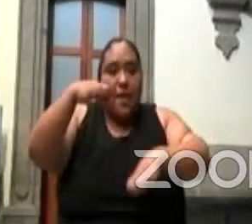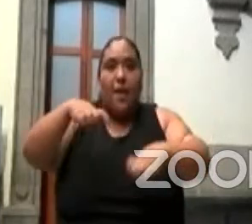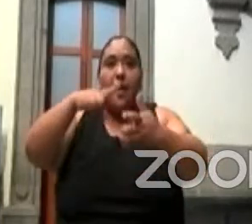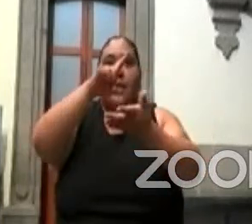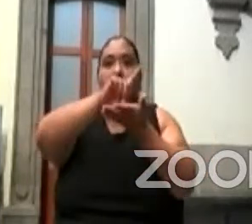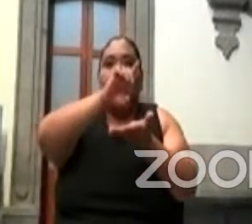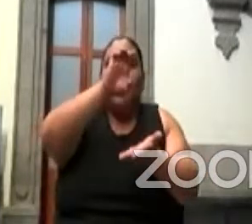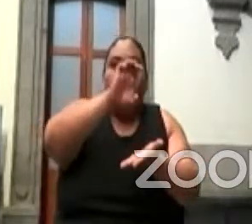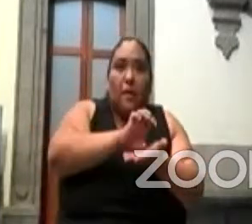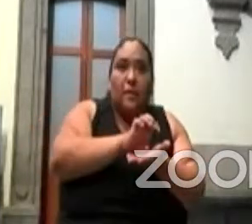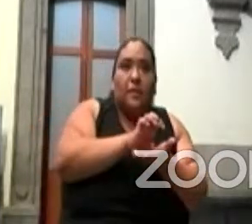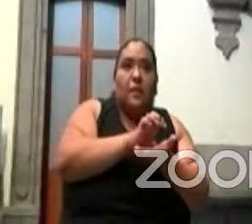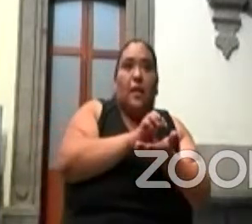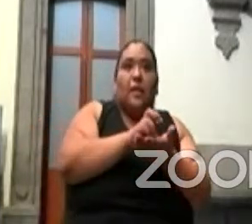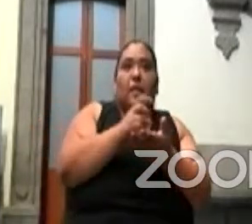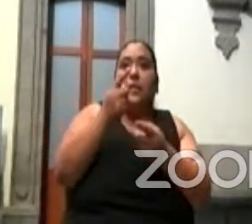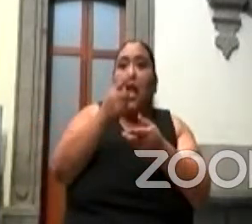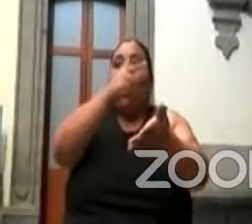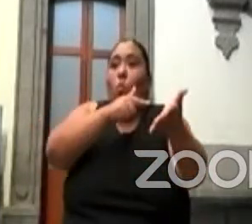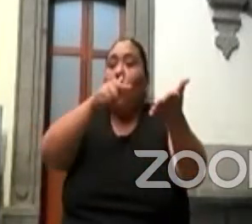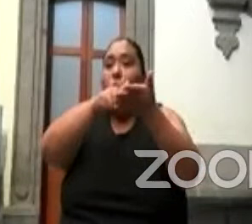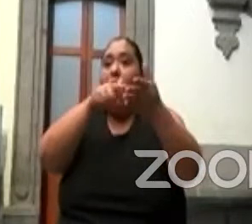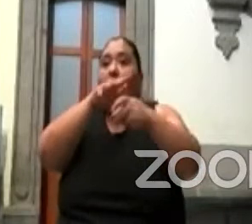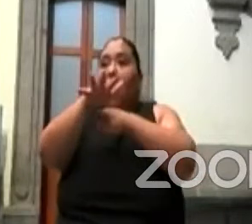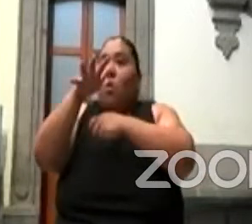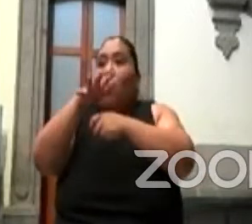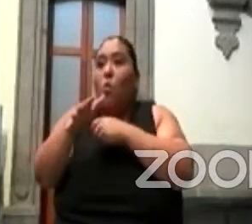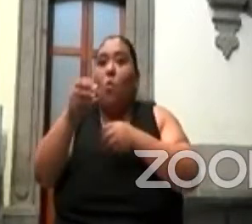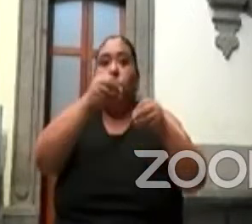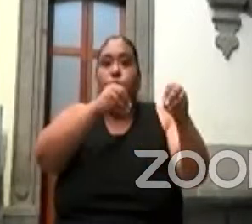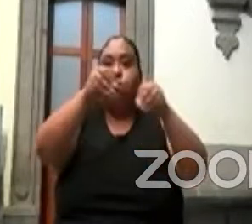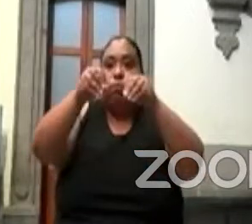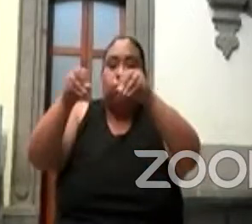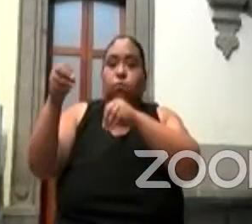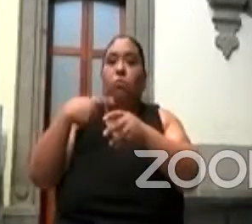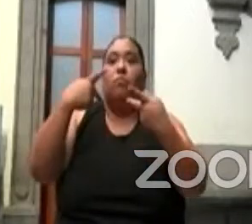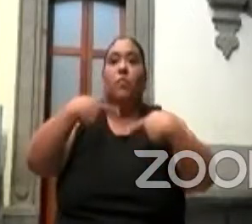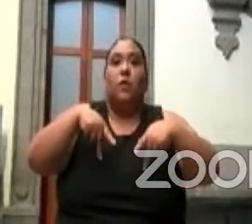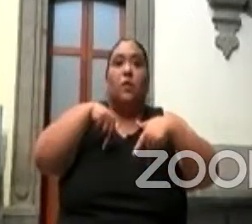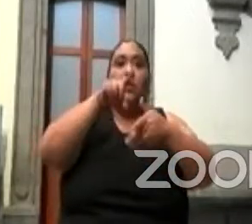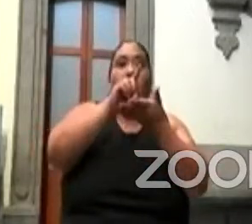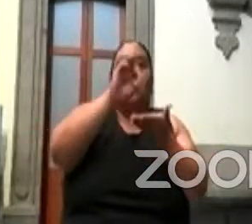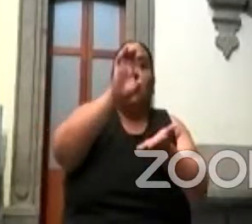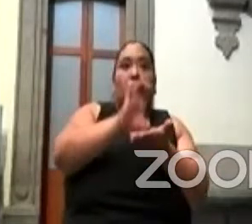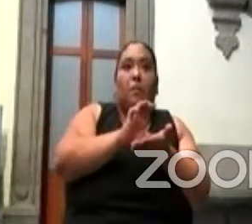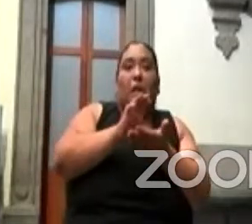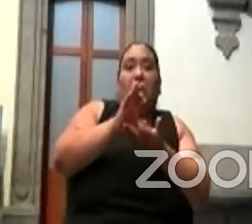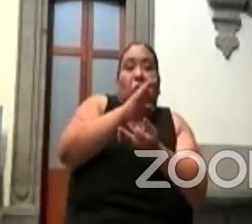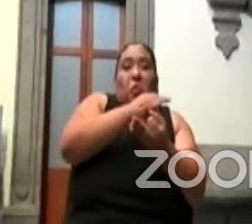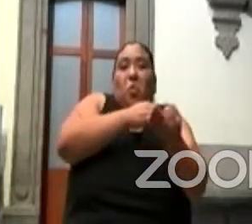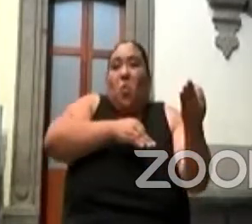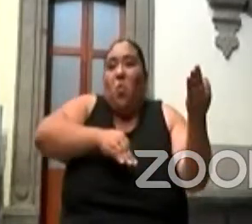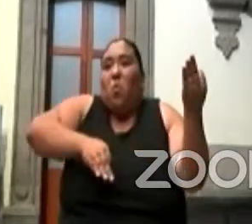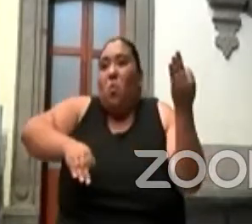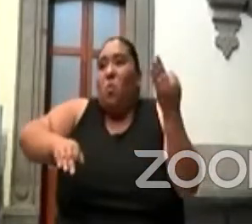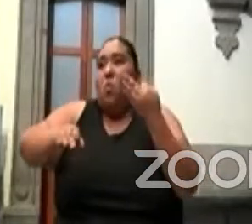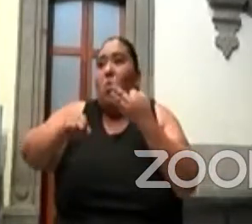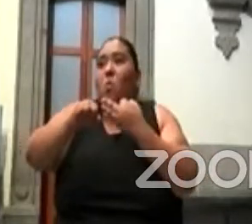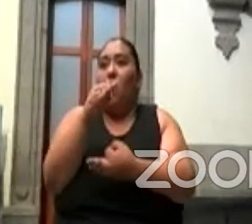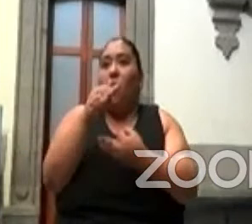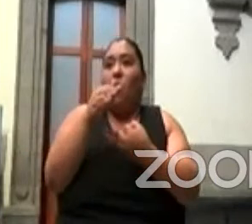discapacidades, en qué lugares se encuentran. Todo un CURP, es como un CURP